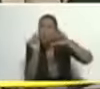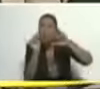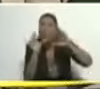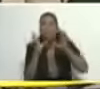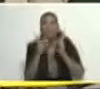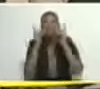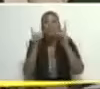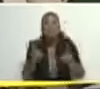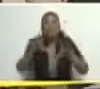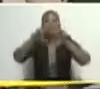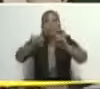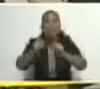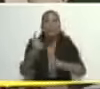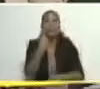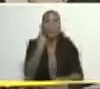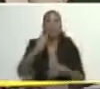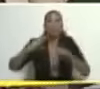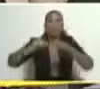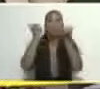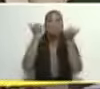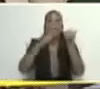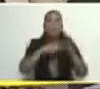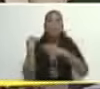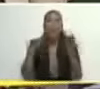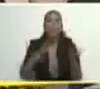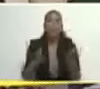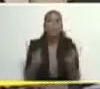Decidieron que se iban a deshacer de esa gente.